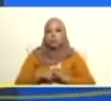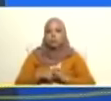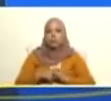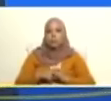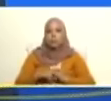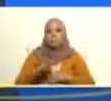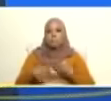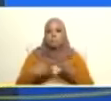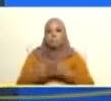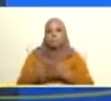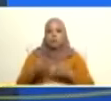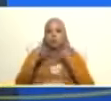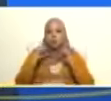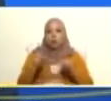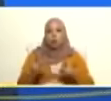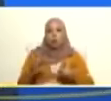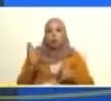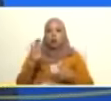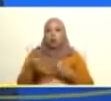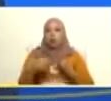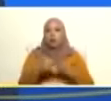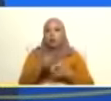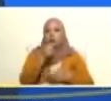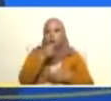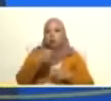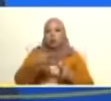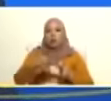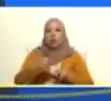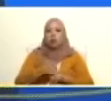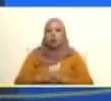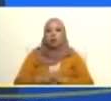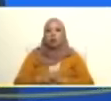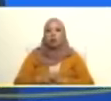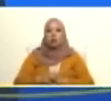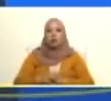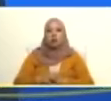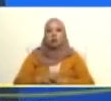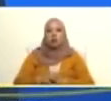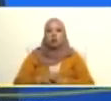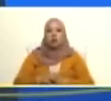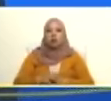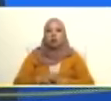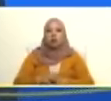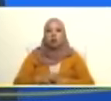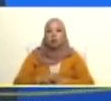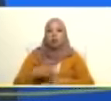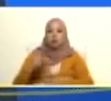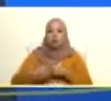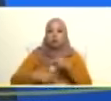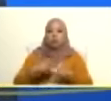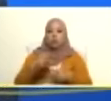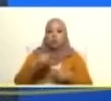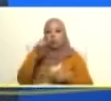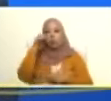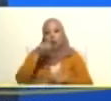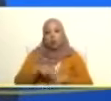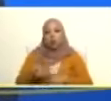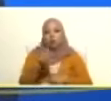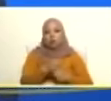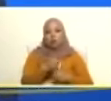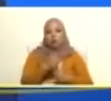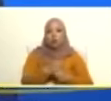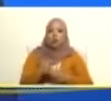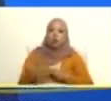paso, carreteras, autopistas, y luego la ministra Delis me diga cómo va el proceso de entendimiento